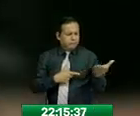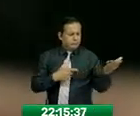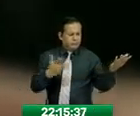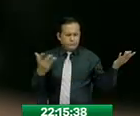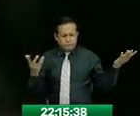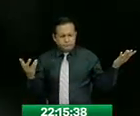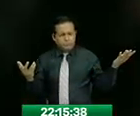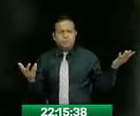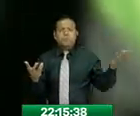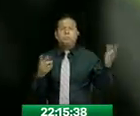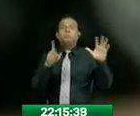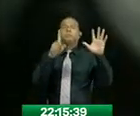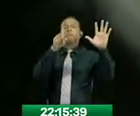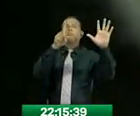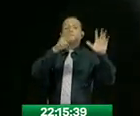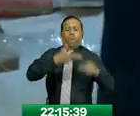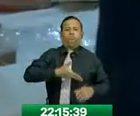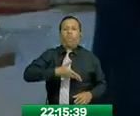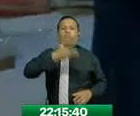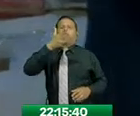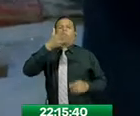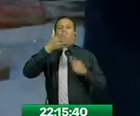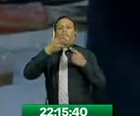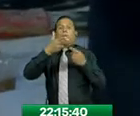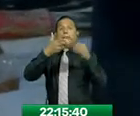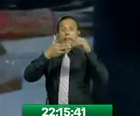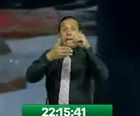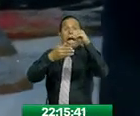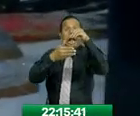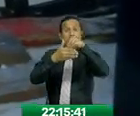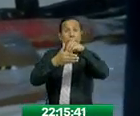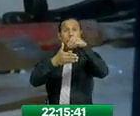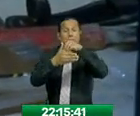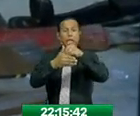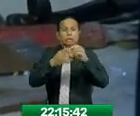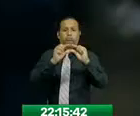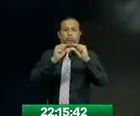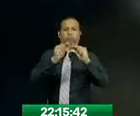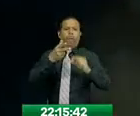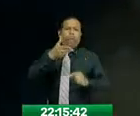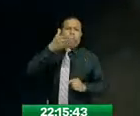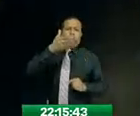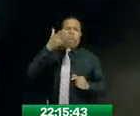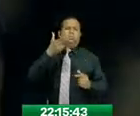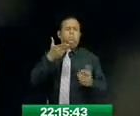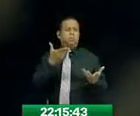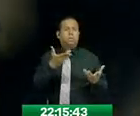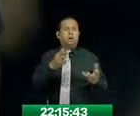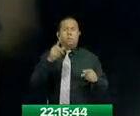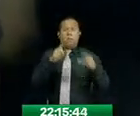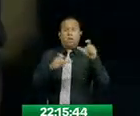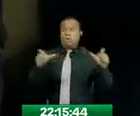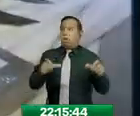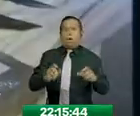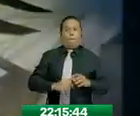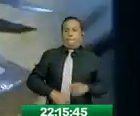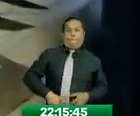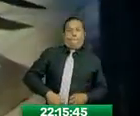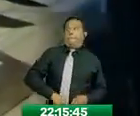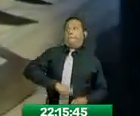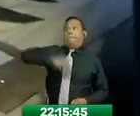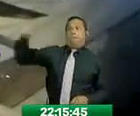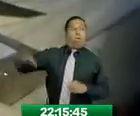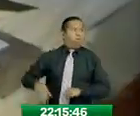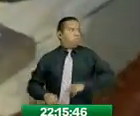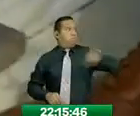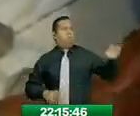Además de 6 armas de fuego con las respectivas municiones, todas fueron lanzadas inmediatamente a los techos de casas vecinas, y esos